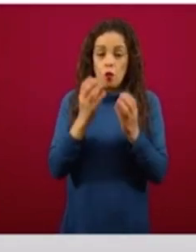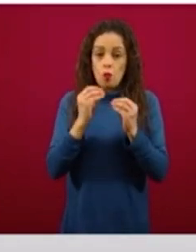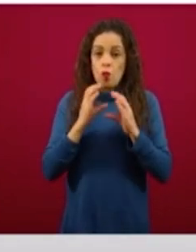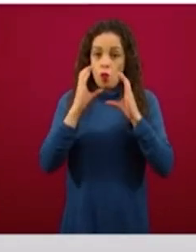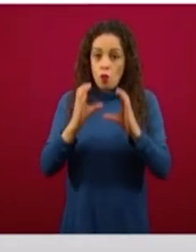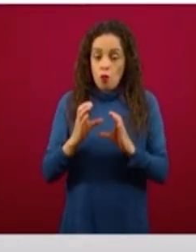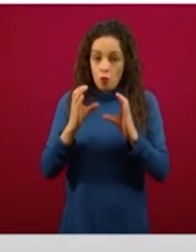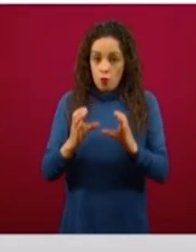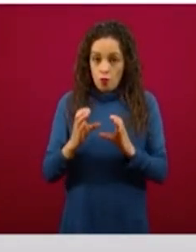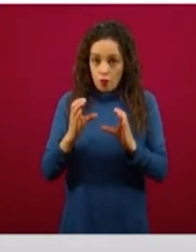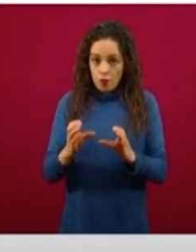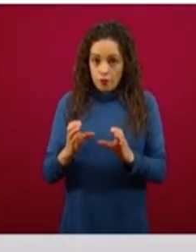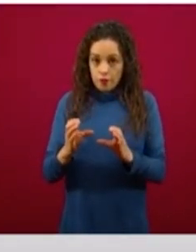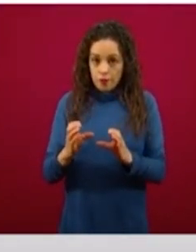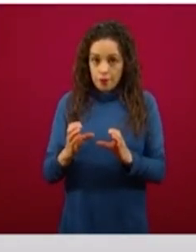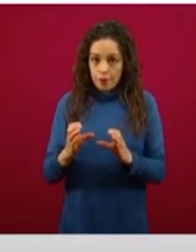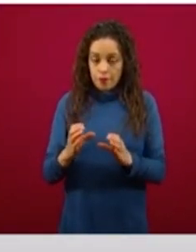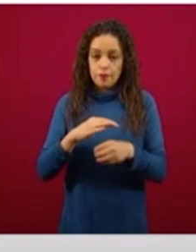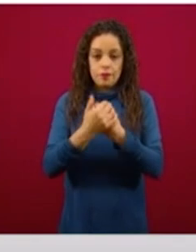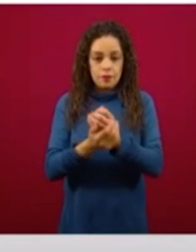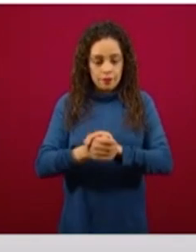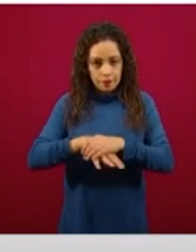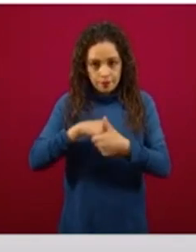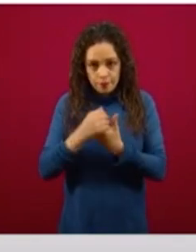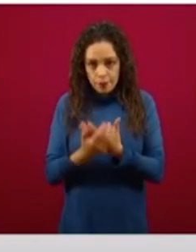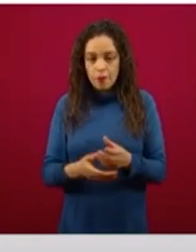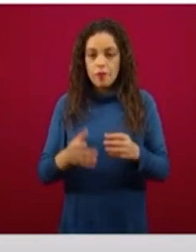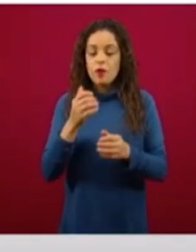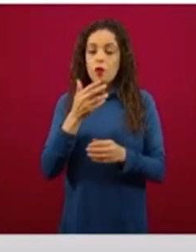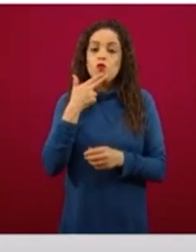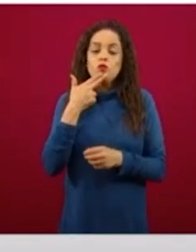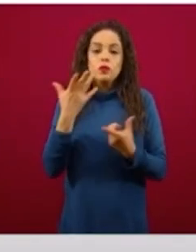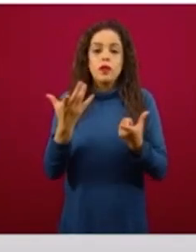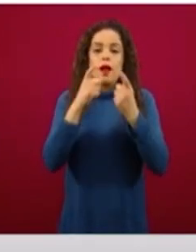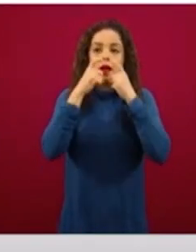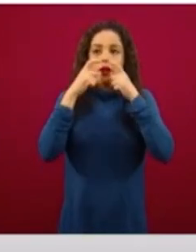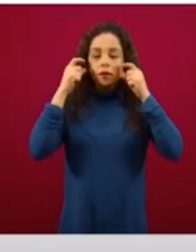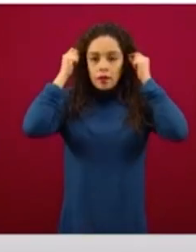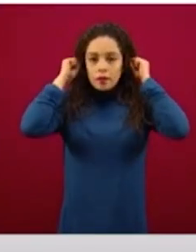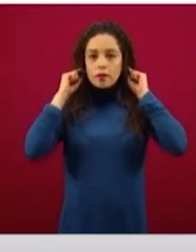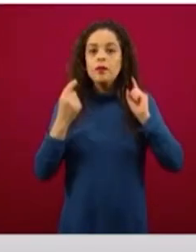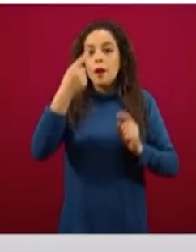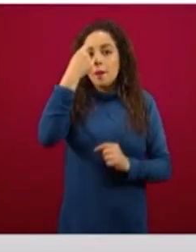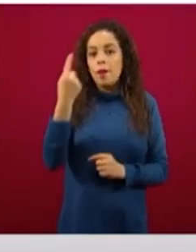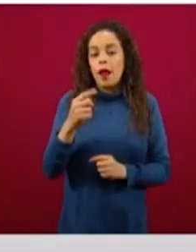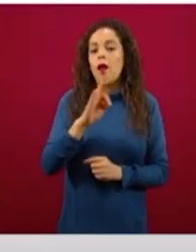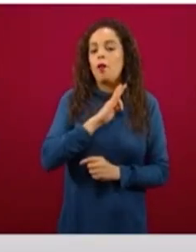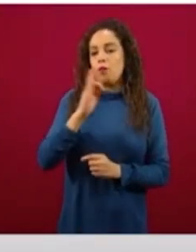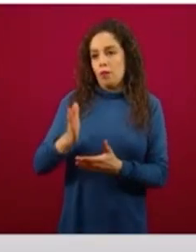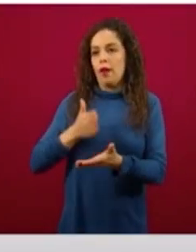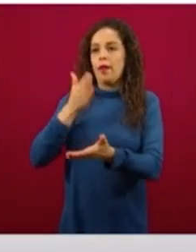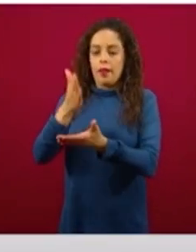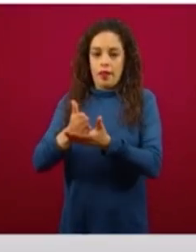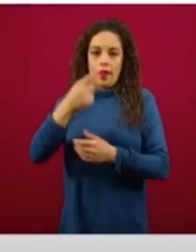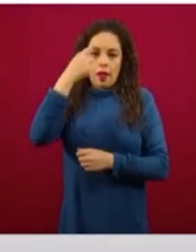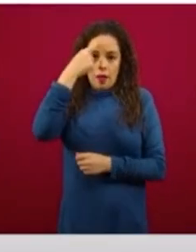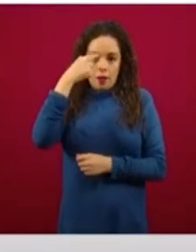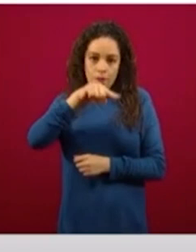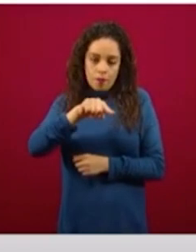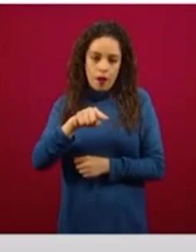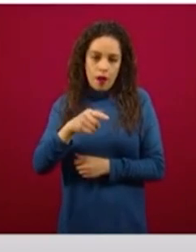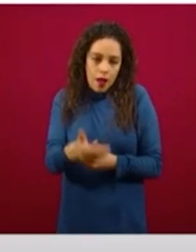sana higiene de manos uso de cubrebocas para que pueda brindarnos el servicio y podamos